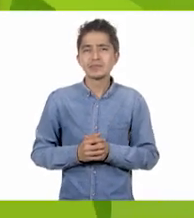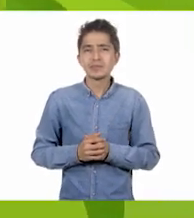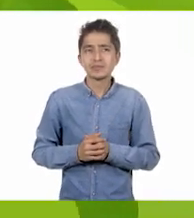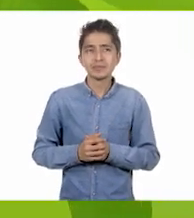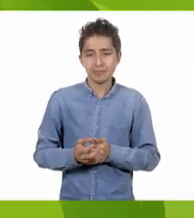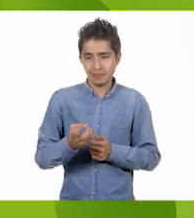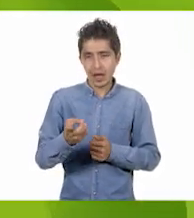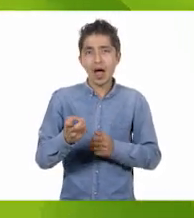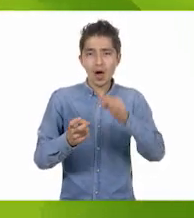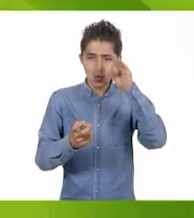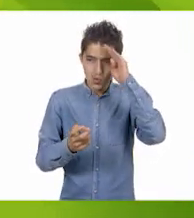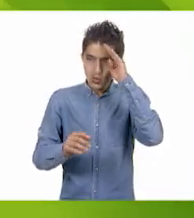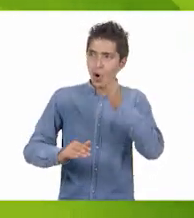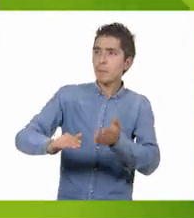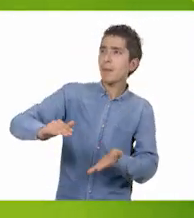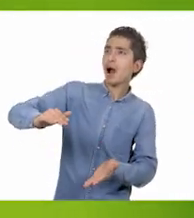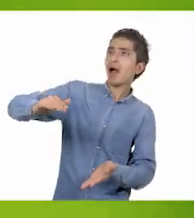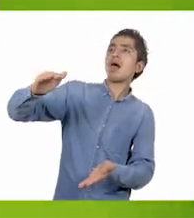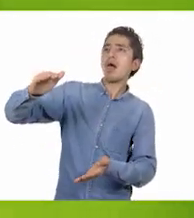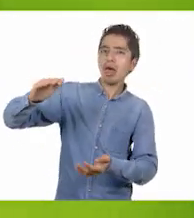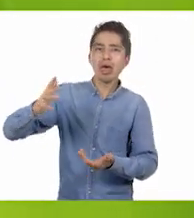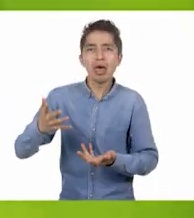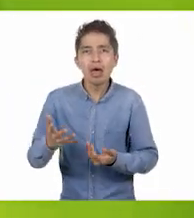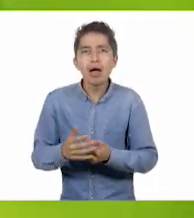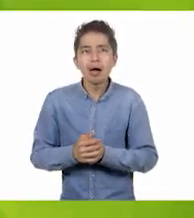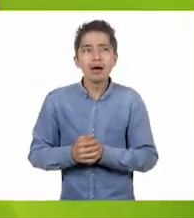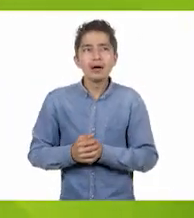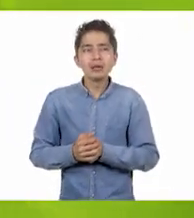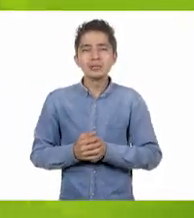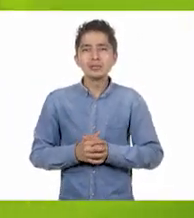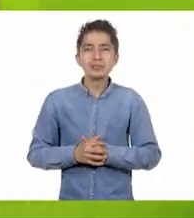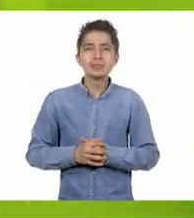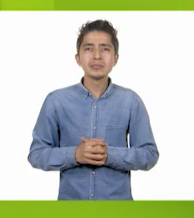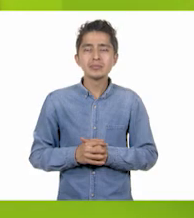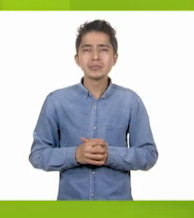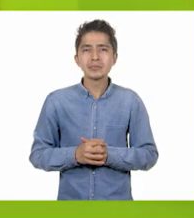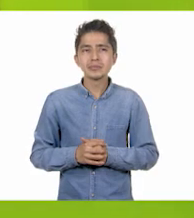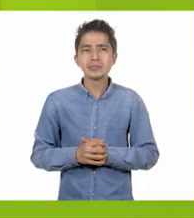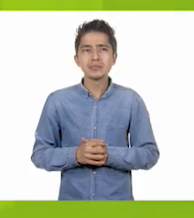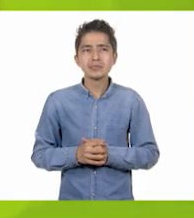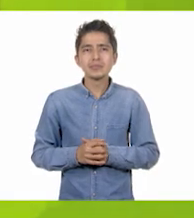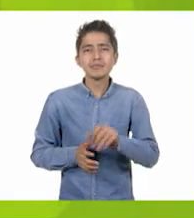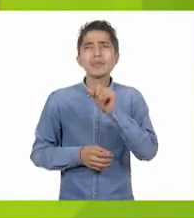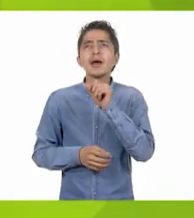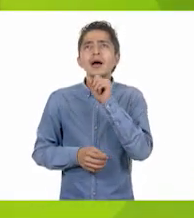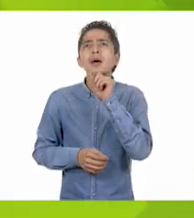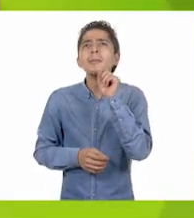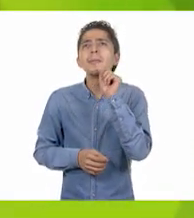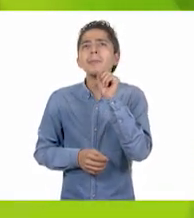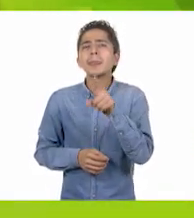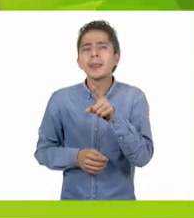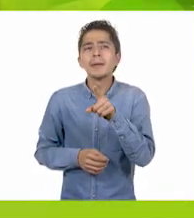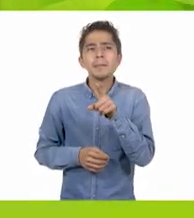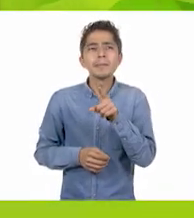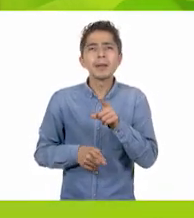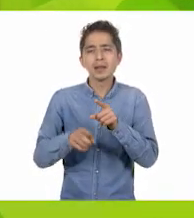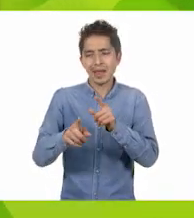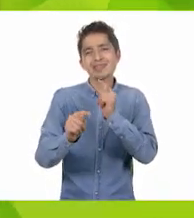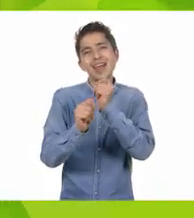Es alto y es muy veloz. Y también se estampa.